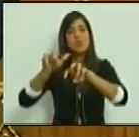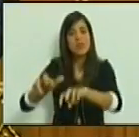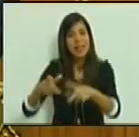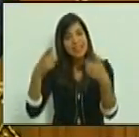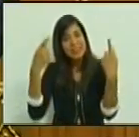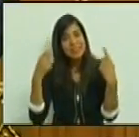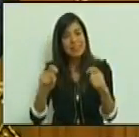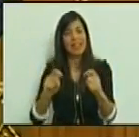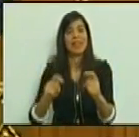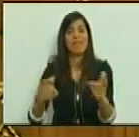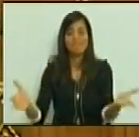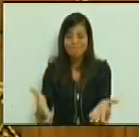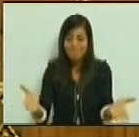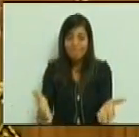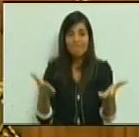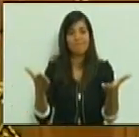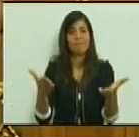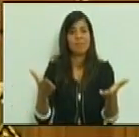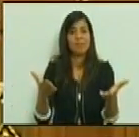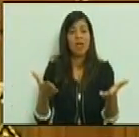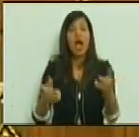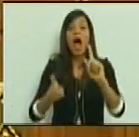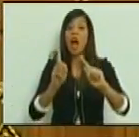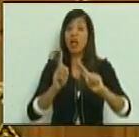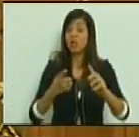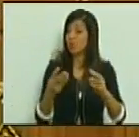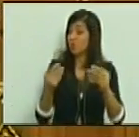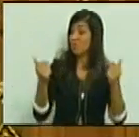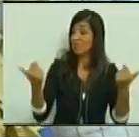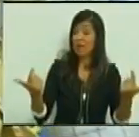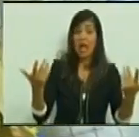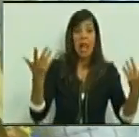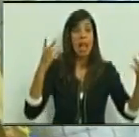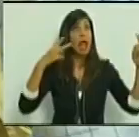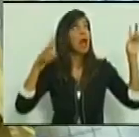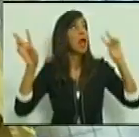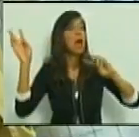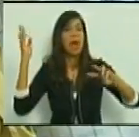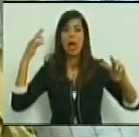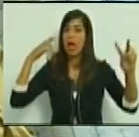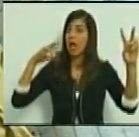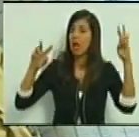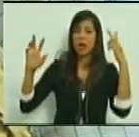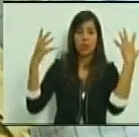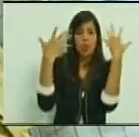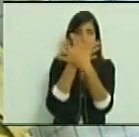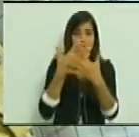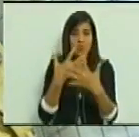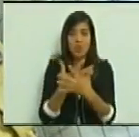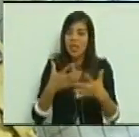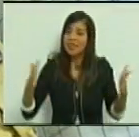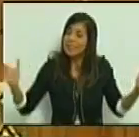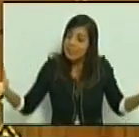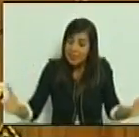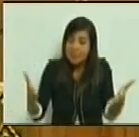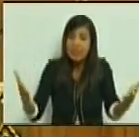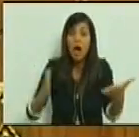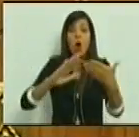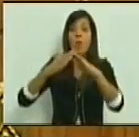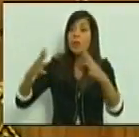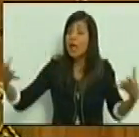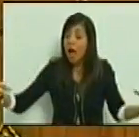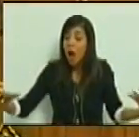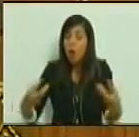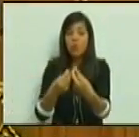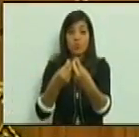Álvarez, que anda todo disperso, atendiendo a distintas corrientes, poder aglutinarlos a todos y meternos